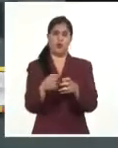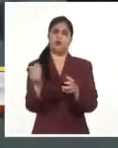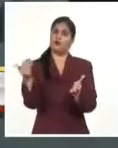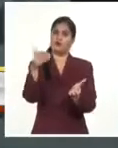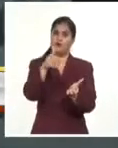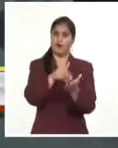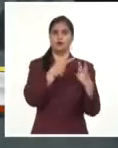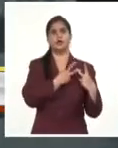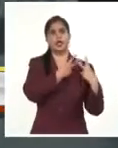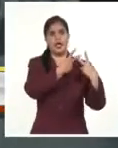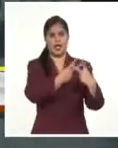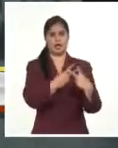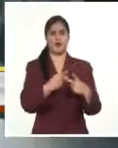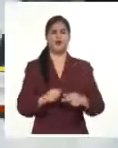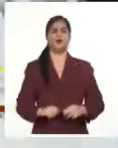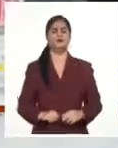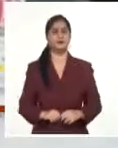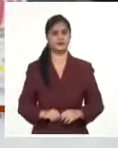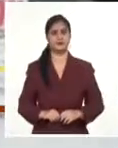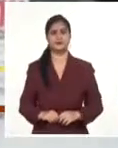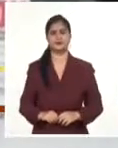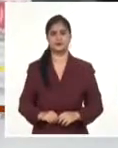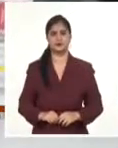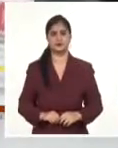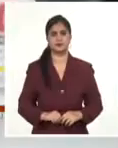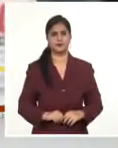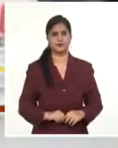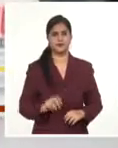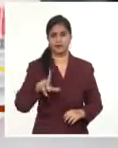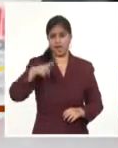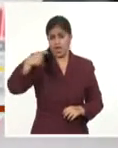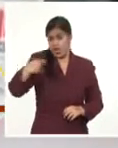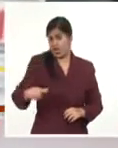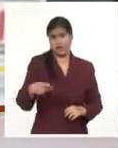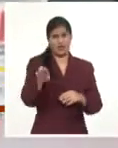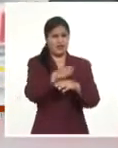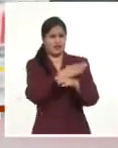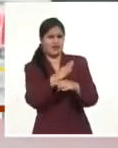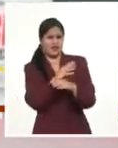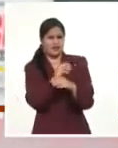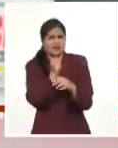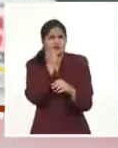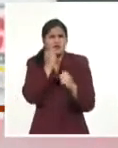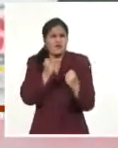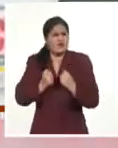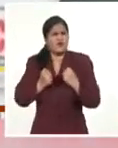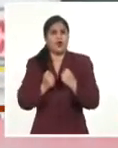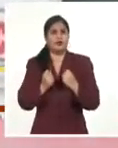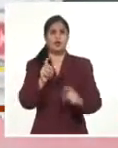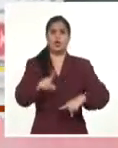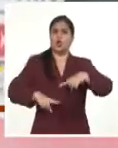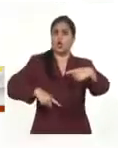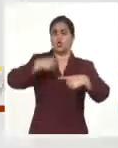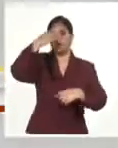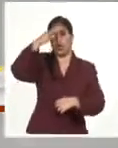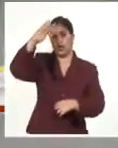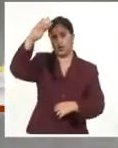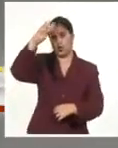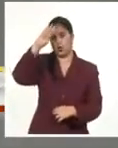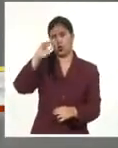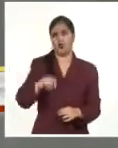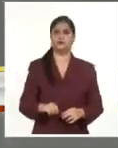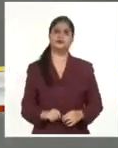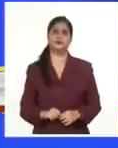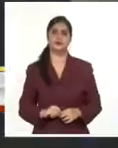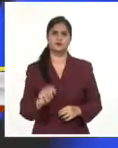Las provocaciones imperialistas contra Cuba se arreciaban por día y la tensión alcanzó niveles sin precedentes. La agresión era